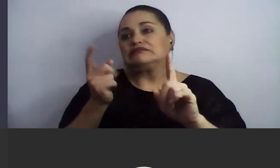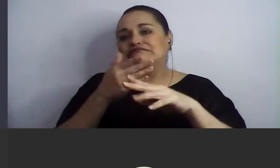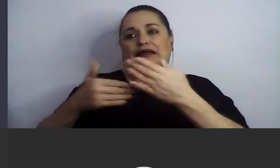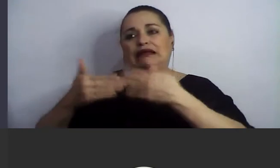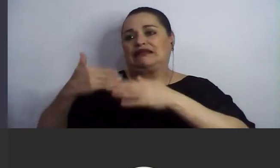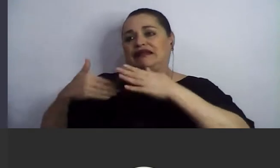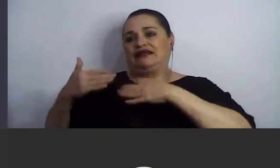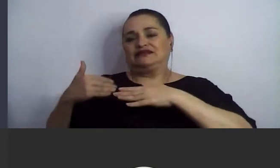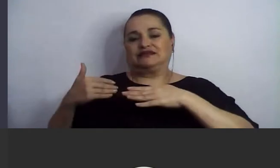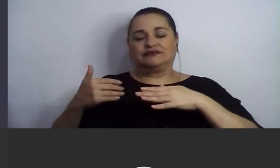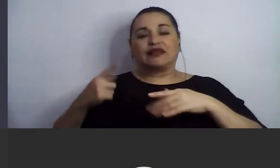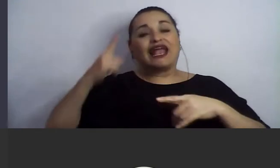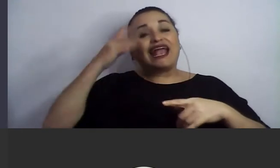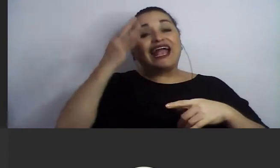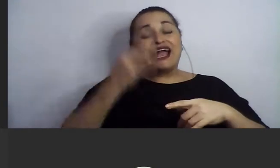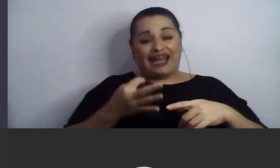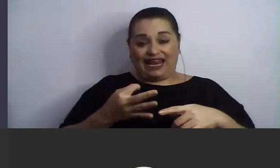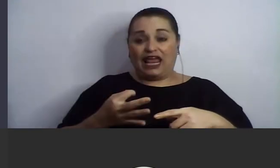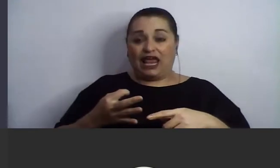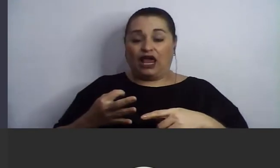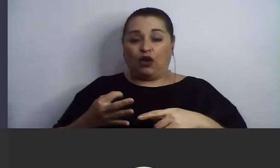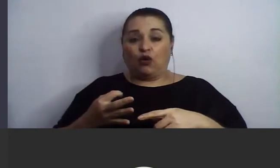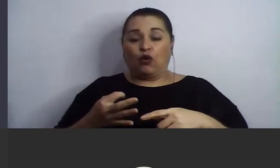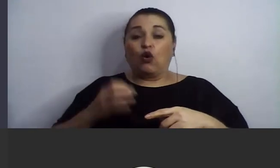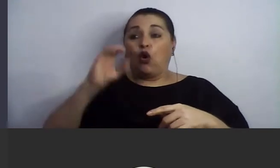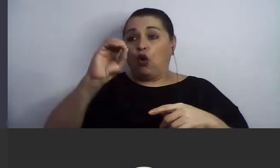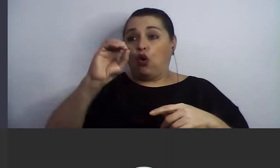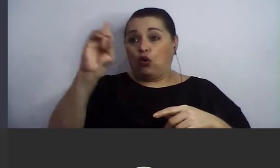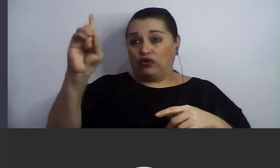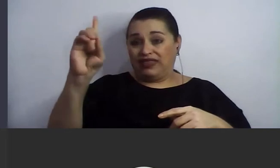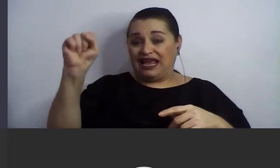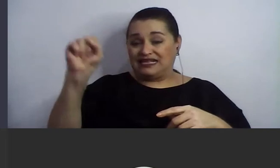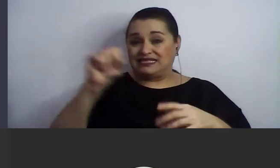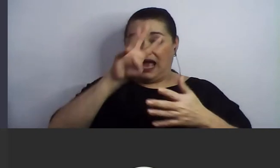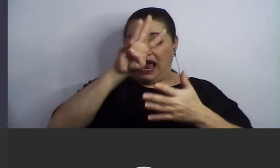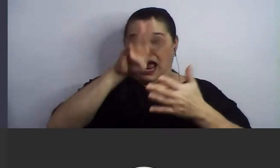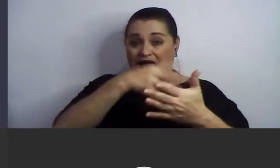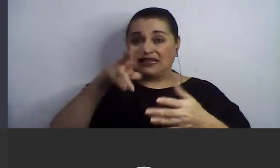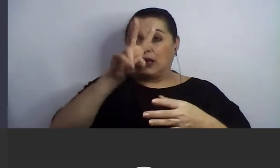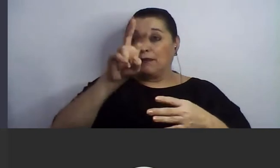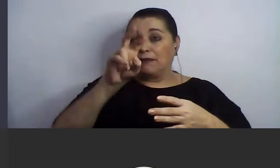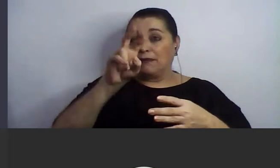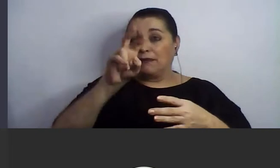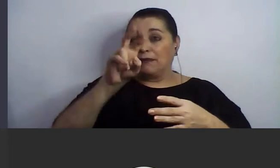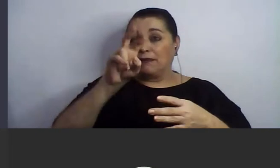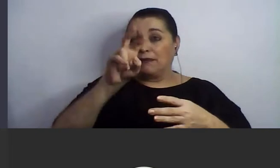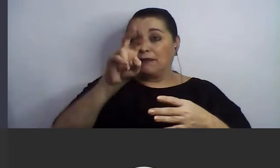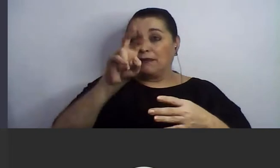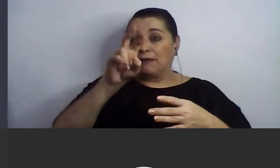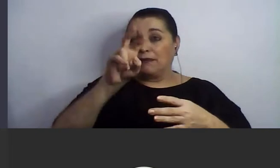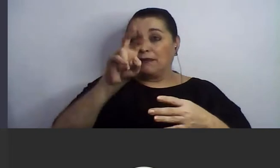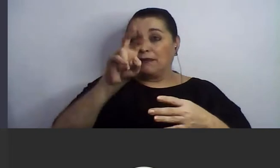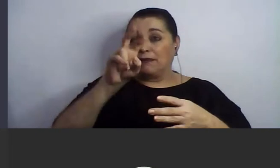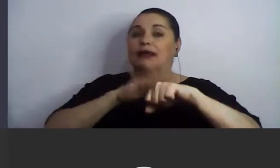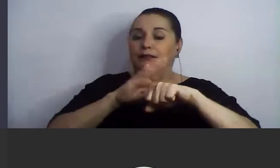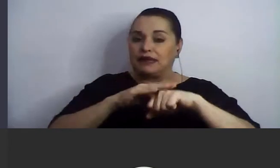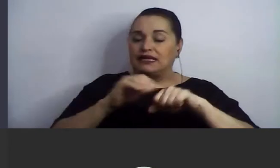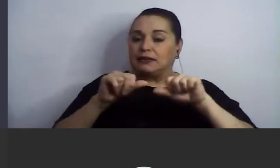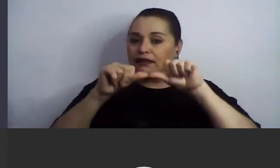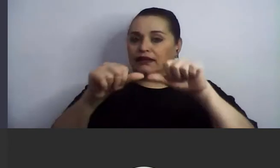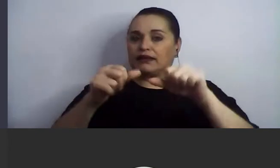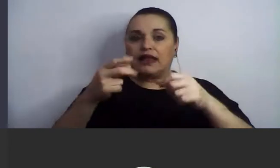atrás pero que creo que los ODS la Agenda 2030 es una herramienta que nos permite mantener ese diálogo sobre